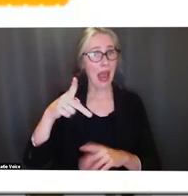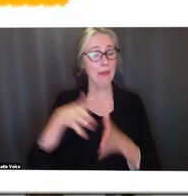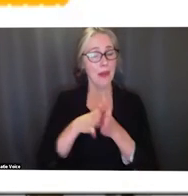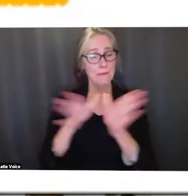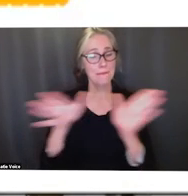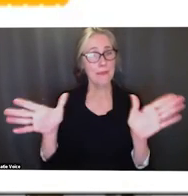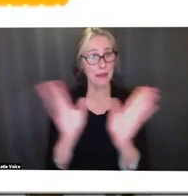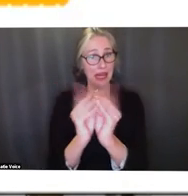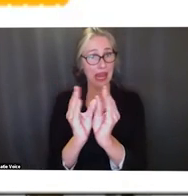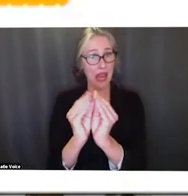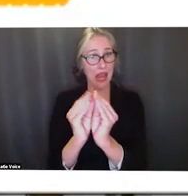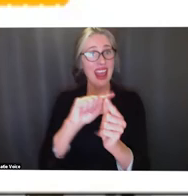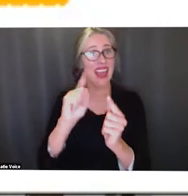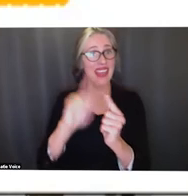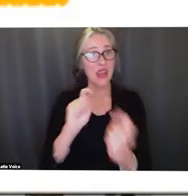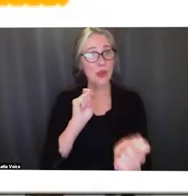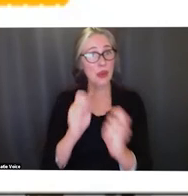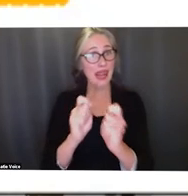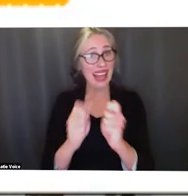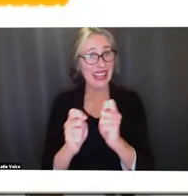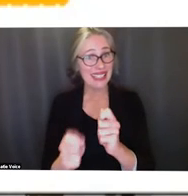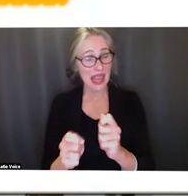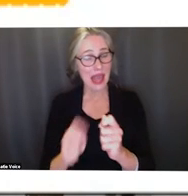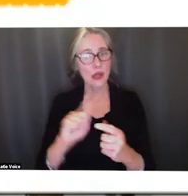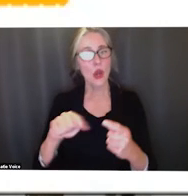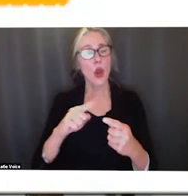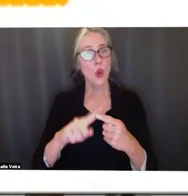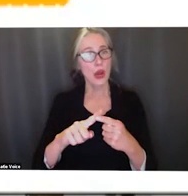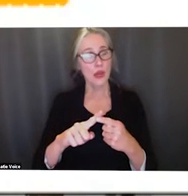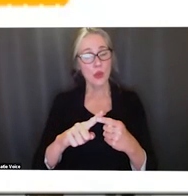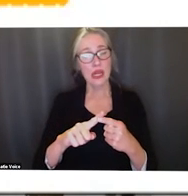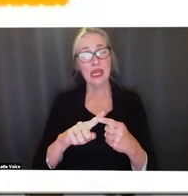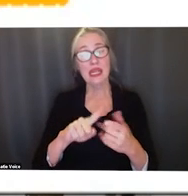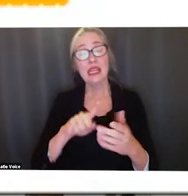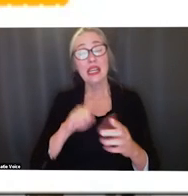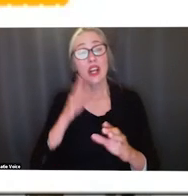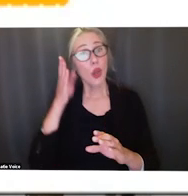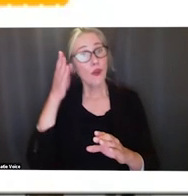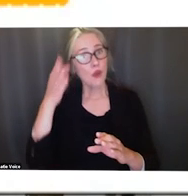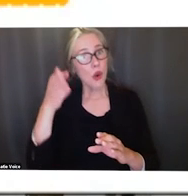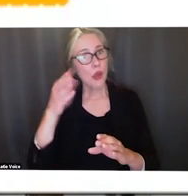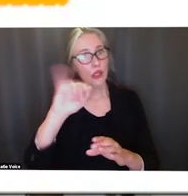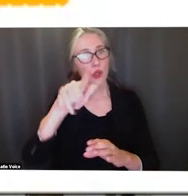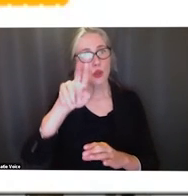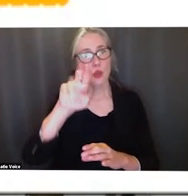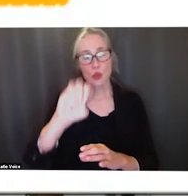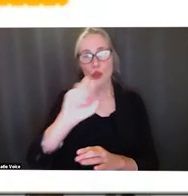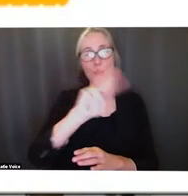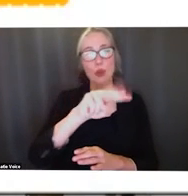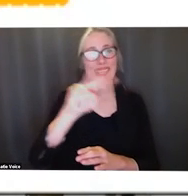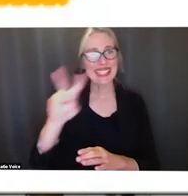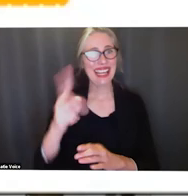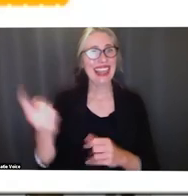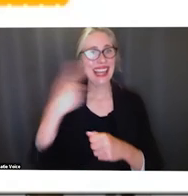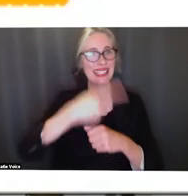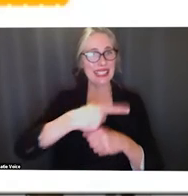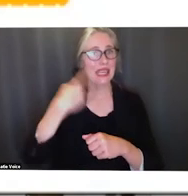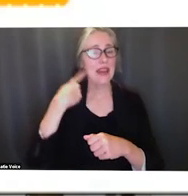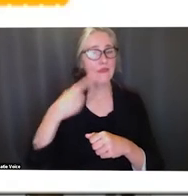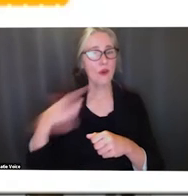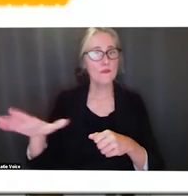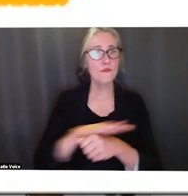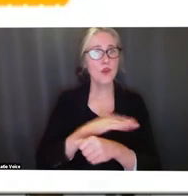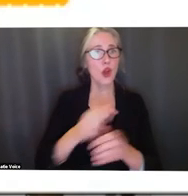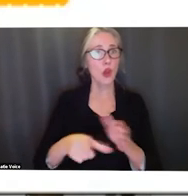supuesto, vamos a editar ese plan, ese borrador, antes del 22 de junio, que es cuando el Consejo va a revisar